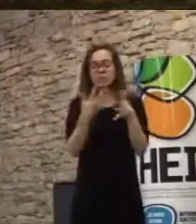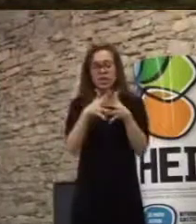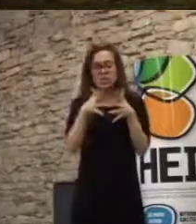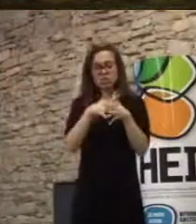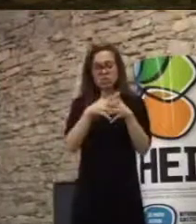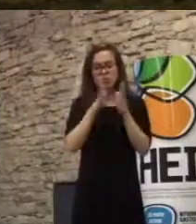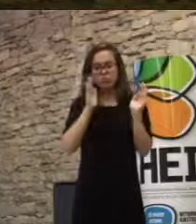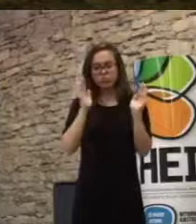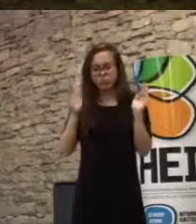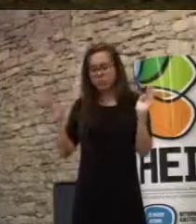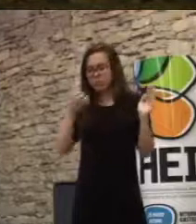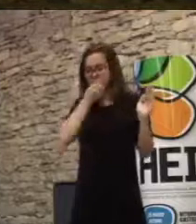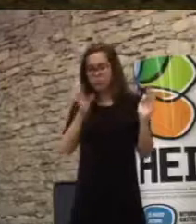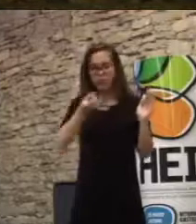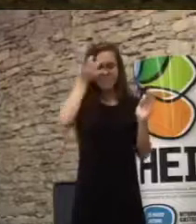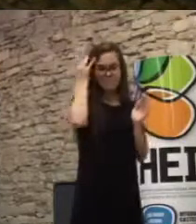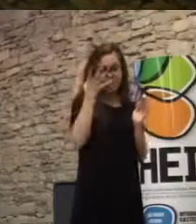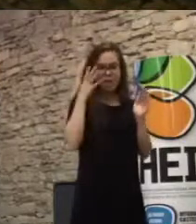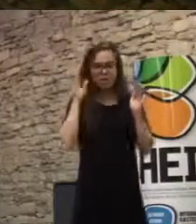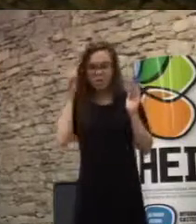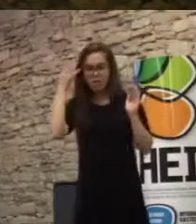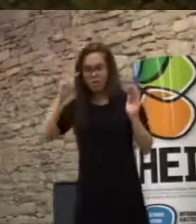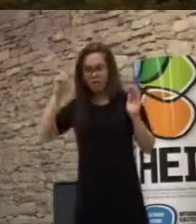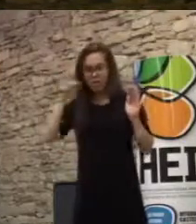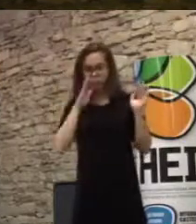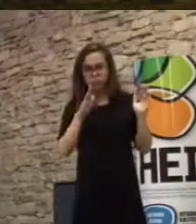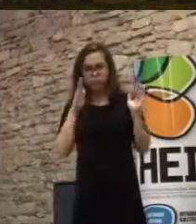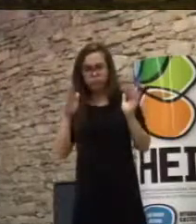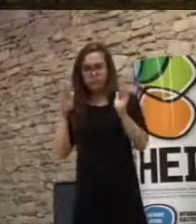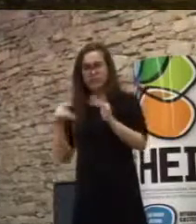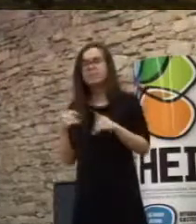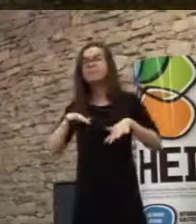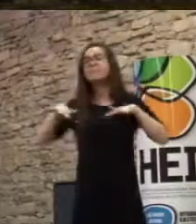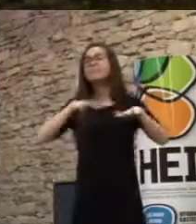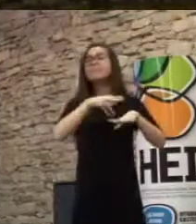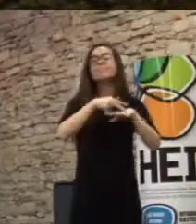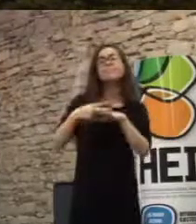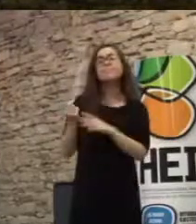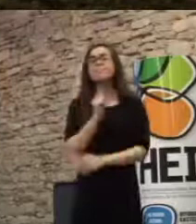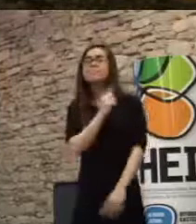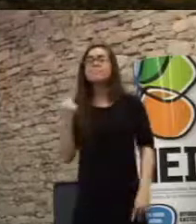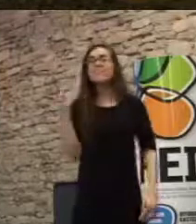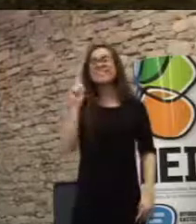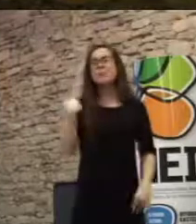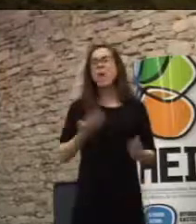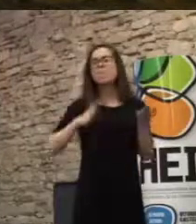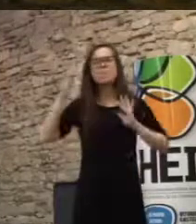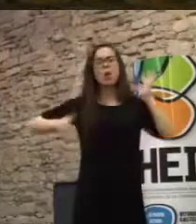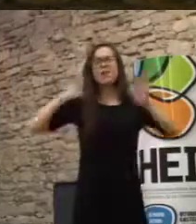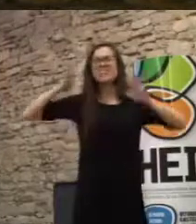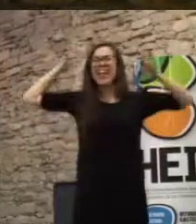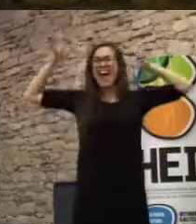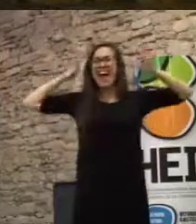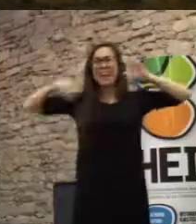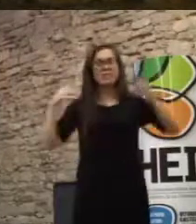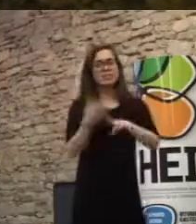después otra idea y después otra idea se desplazan en el espacio pero no tanto como los visuales y sus movimientos de manos nunca van a superar los oídos